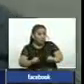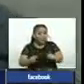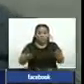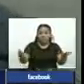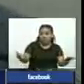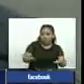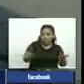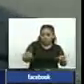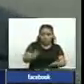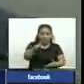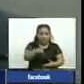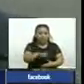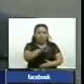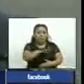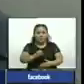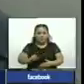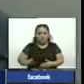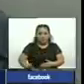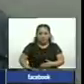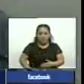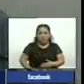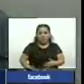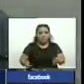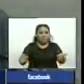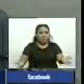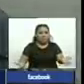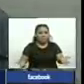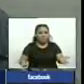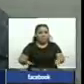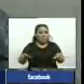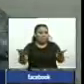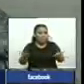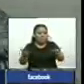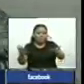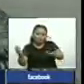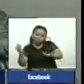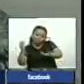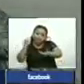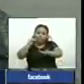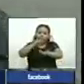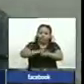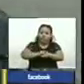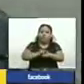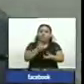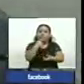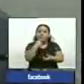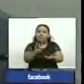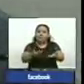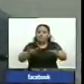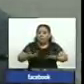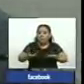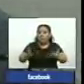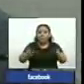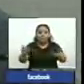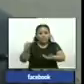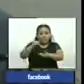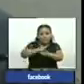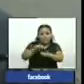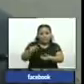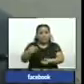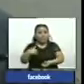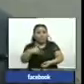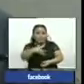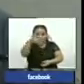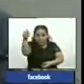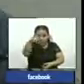hacer en El Salvador y lo hacemos con la estrecha, la estrechísima colaboración del Ministerio de